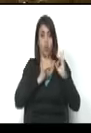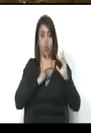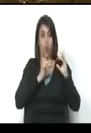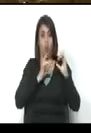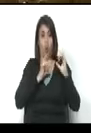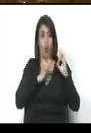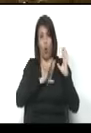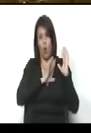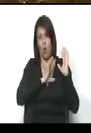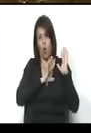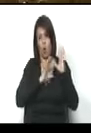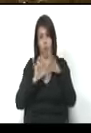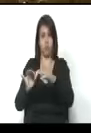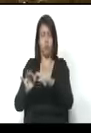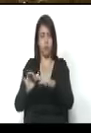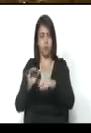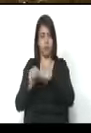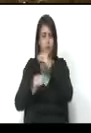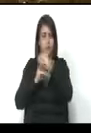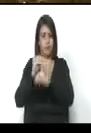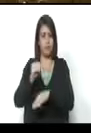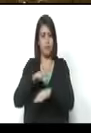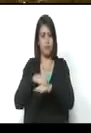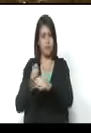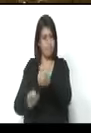se movilizó para